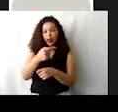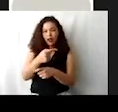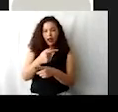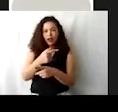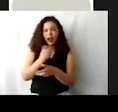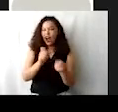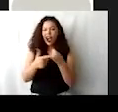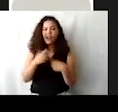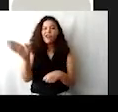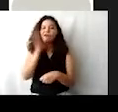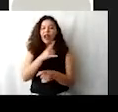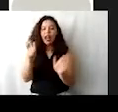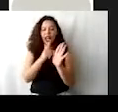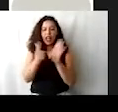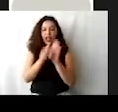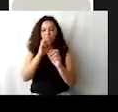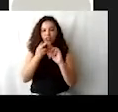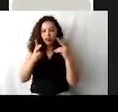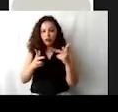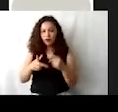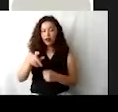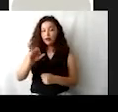el 70% que tenían